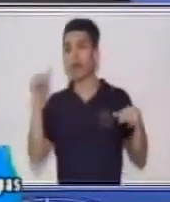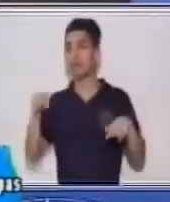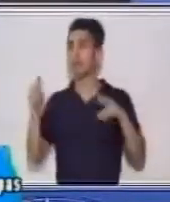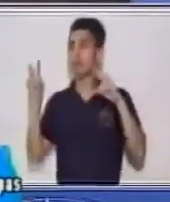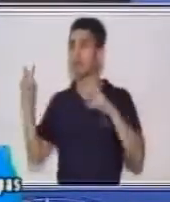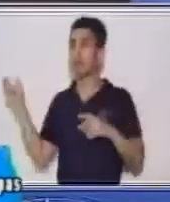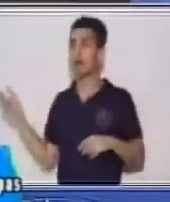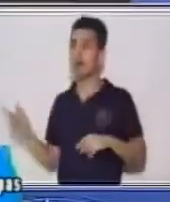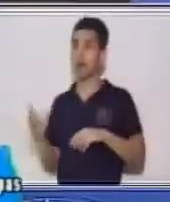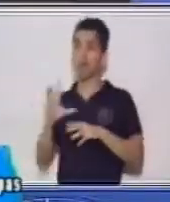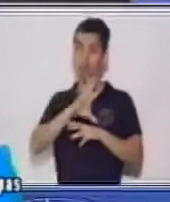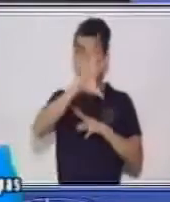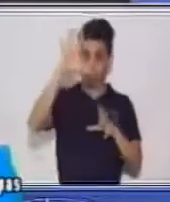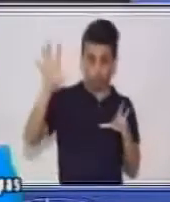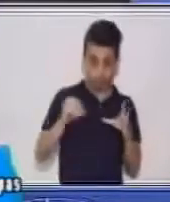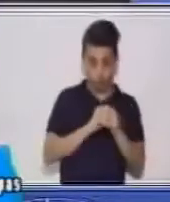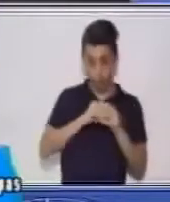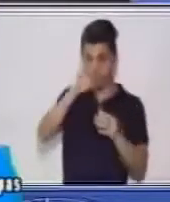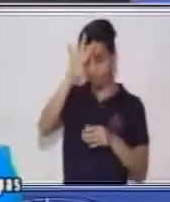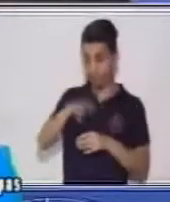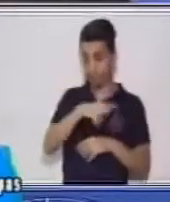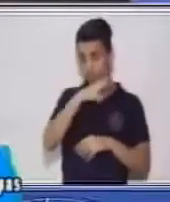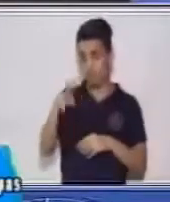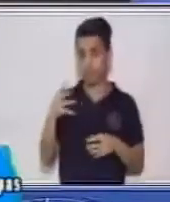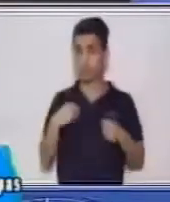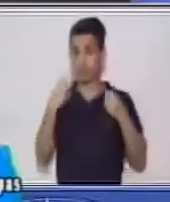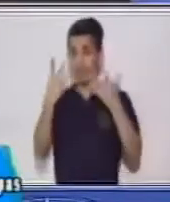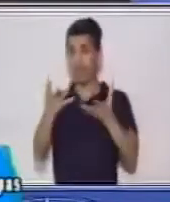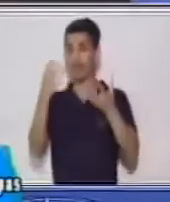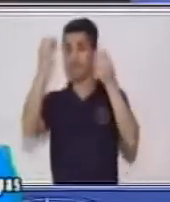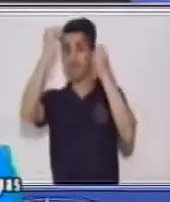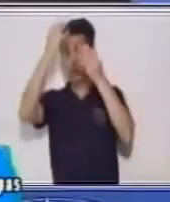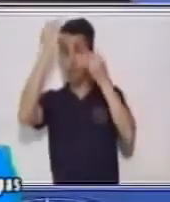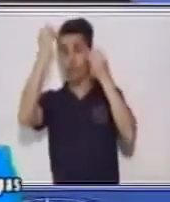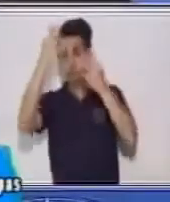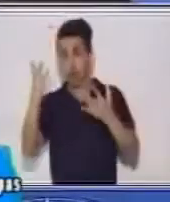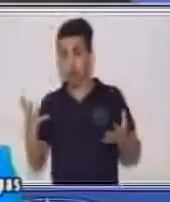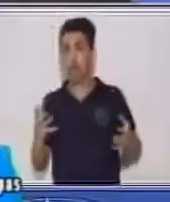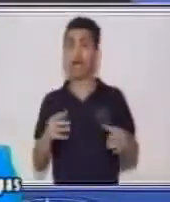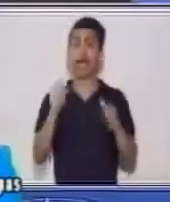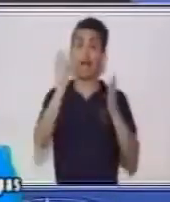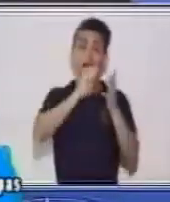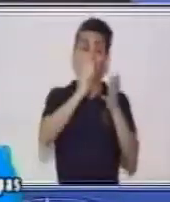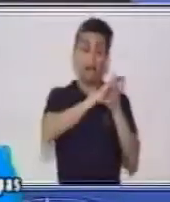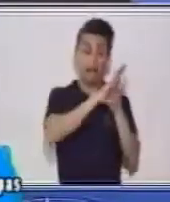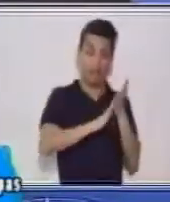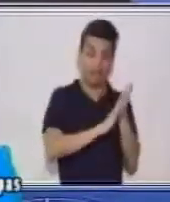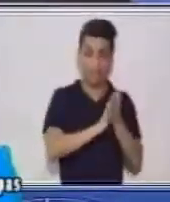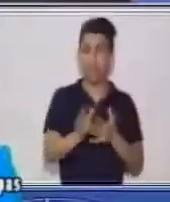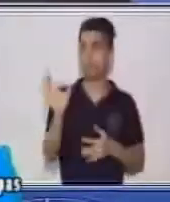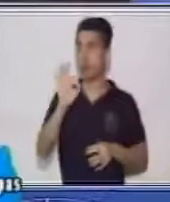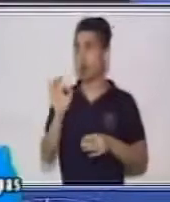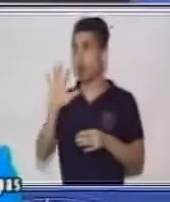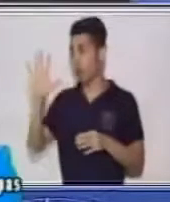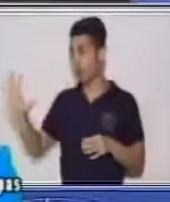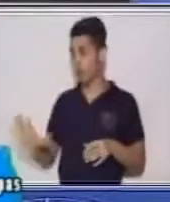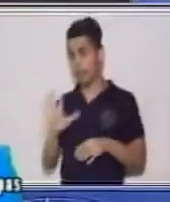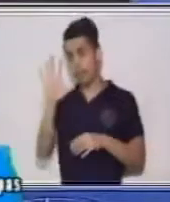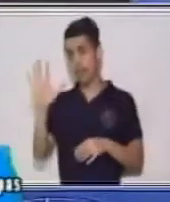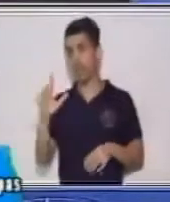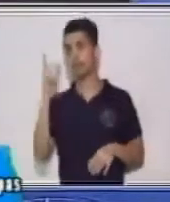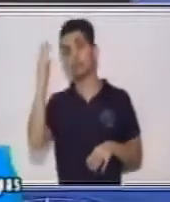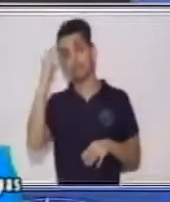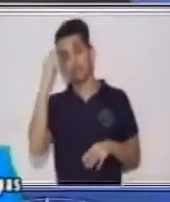Que por medio de las tablas, gráficas o mapas, la información es verídica, la información es